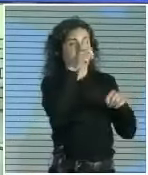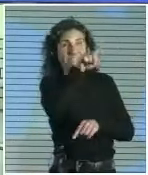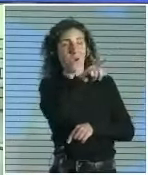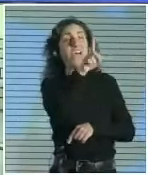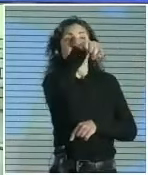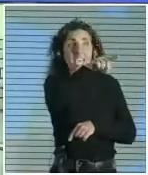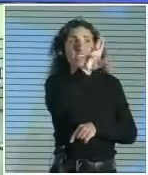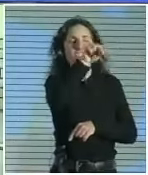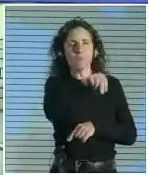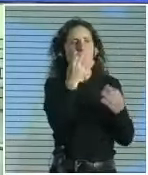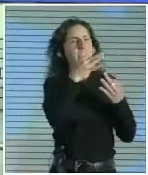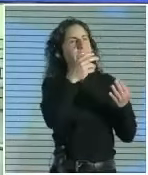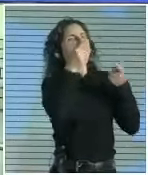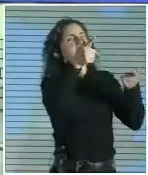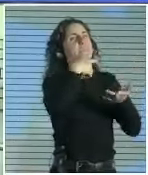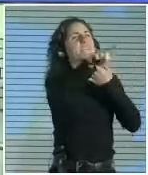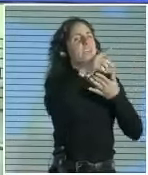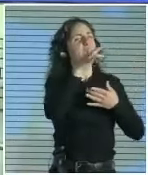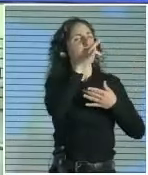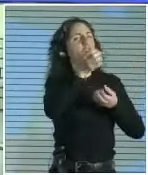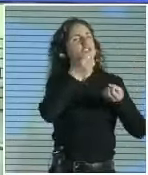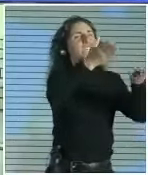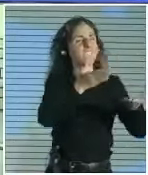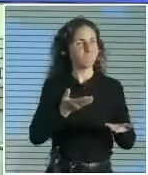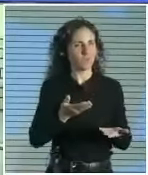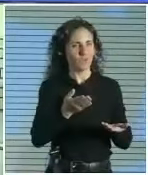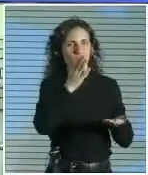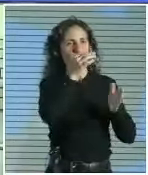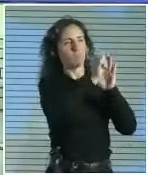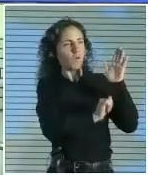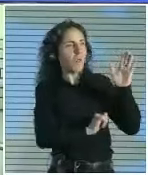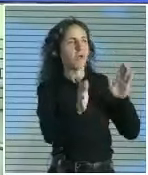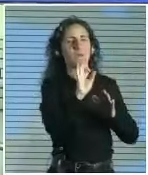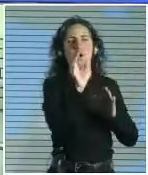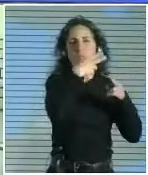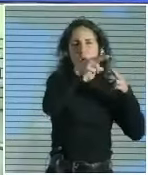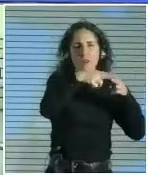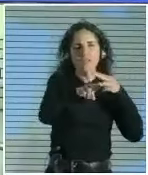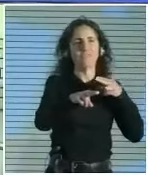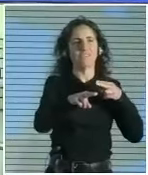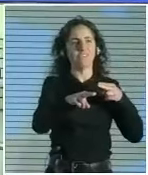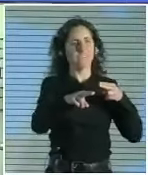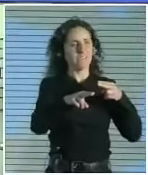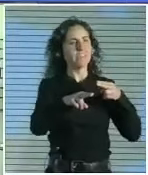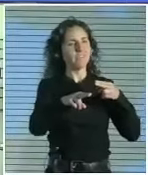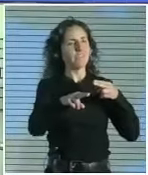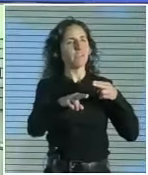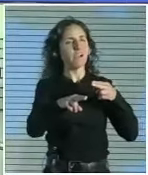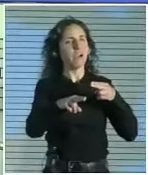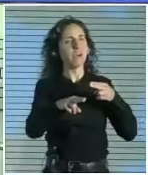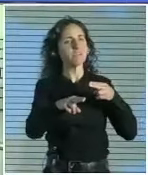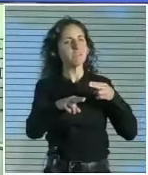que lanzarles un mensaje positivo, porque hay programas y políticas, digamos, de soft power